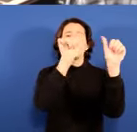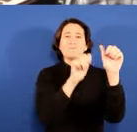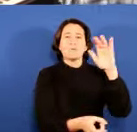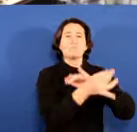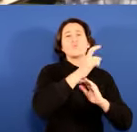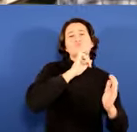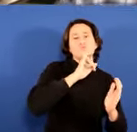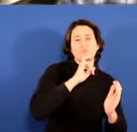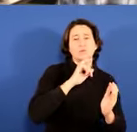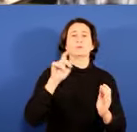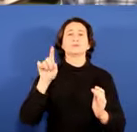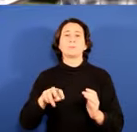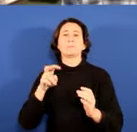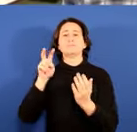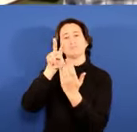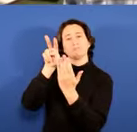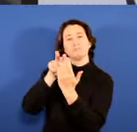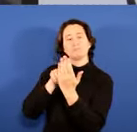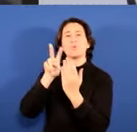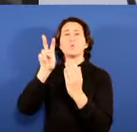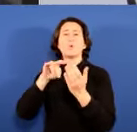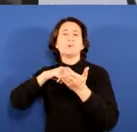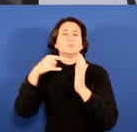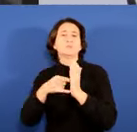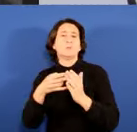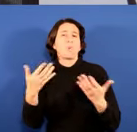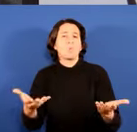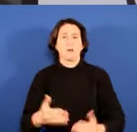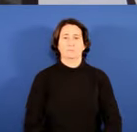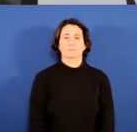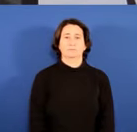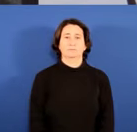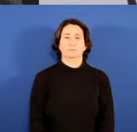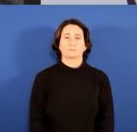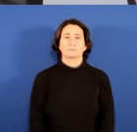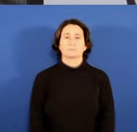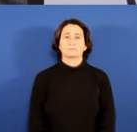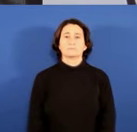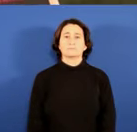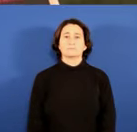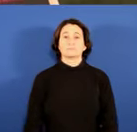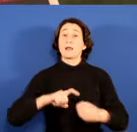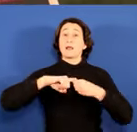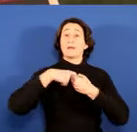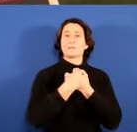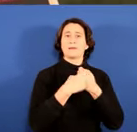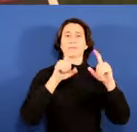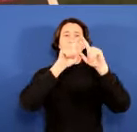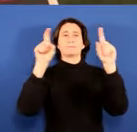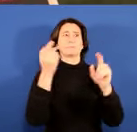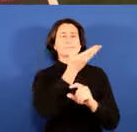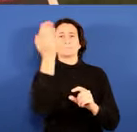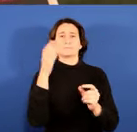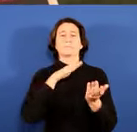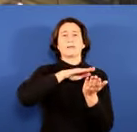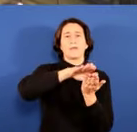reflexione y hable sobre literatura, por ello está dirigido a profesionales, pero también al público en general. La charla inaugural ha